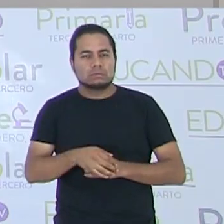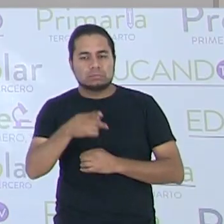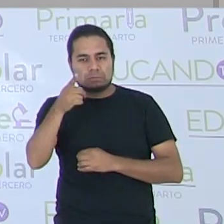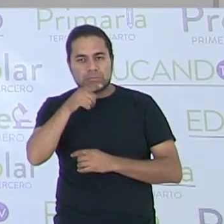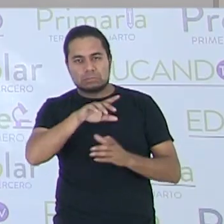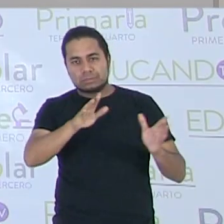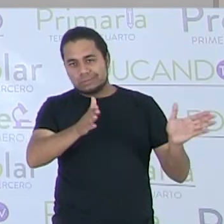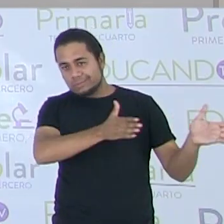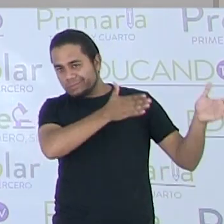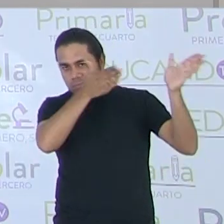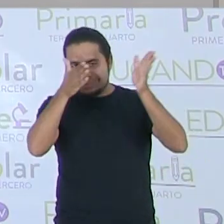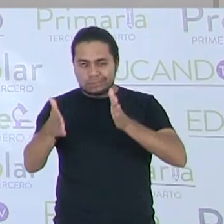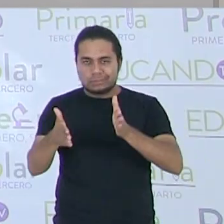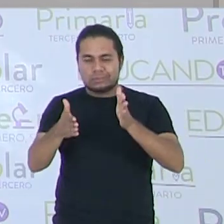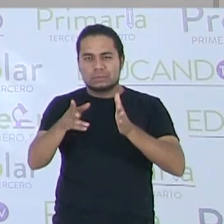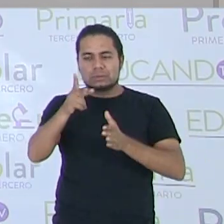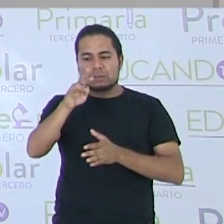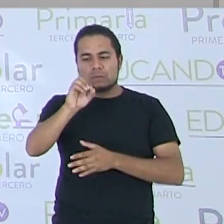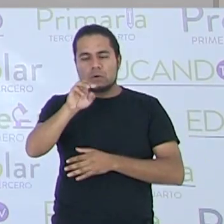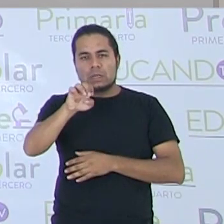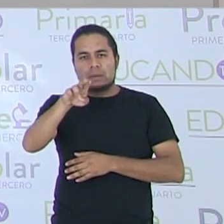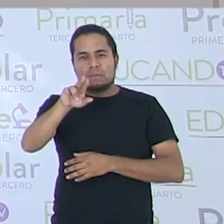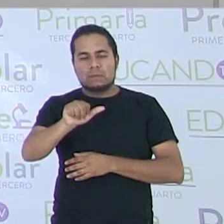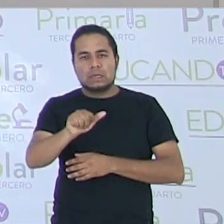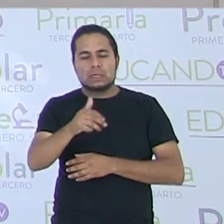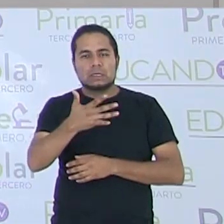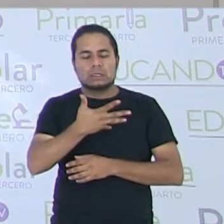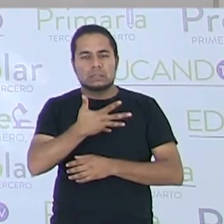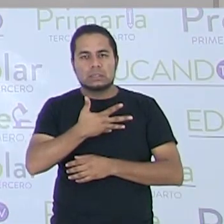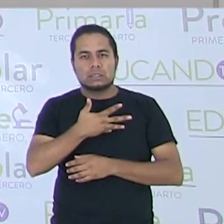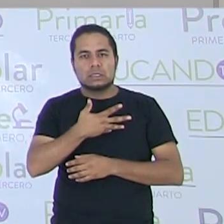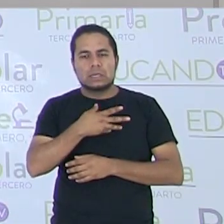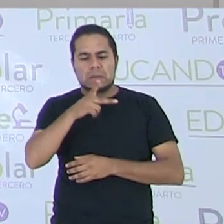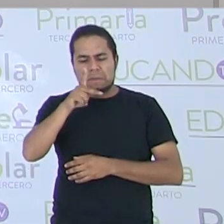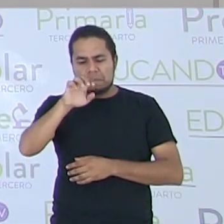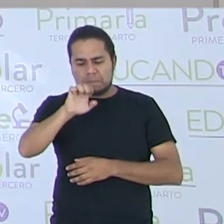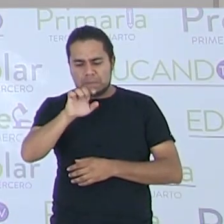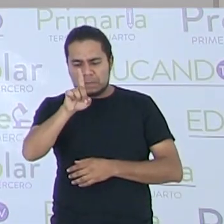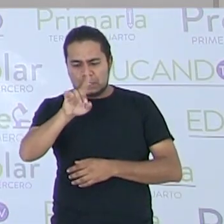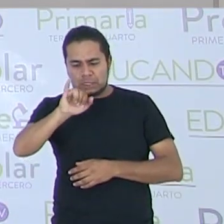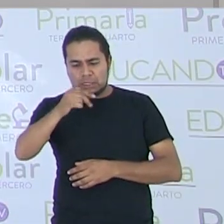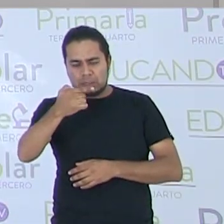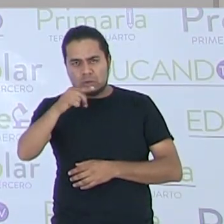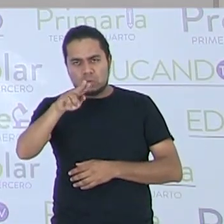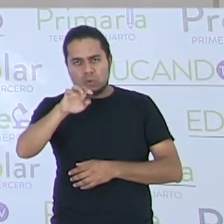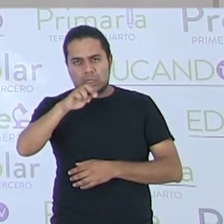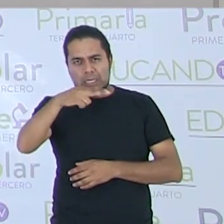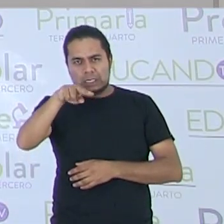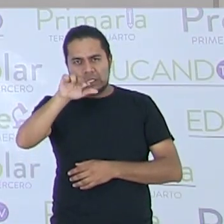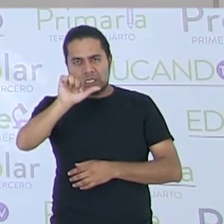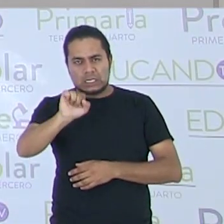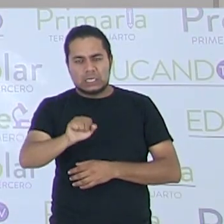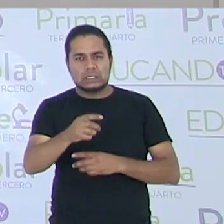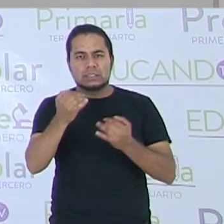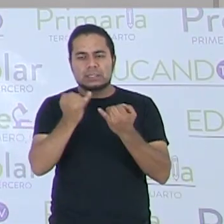en el siguiente poema que pedigüeñas rima con dueñas.